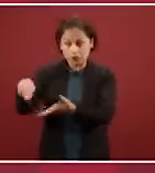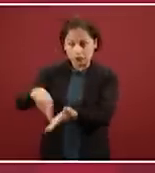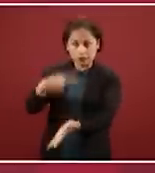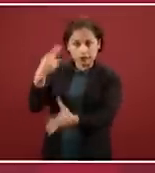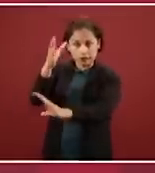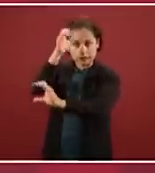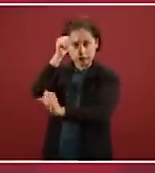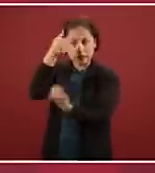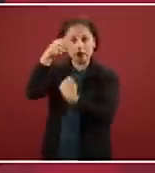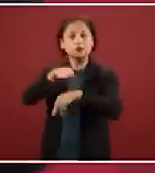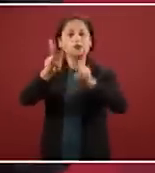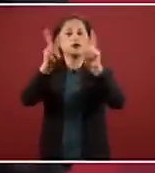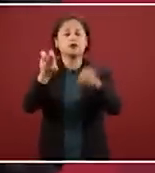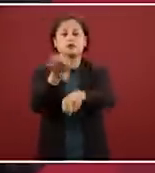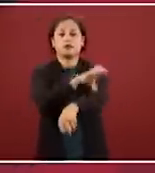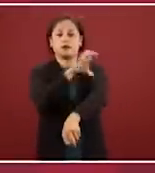energética